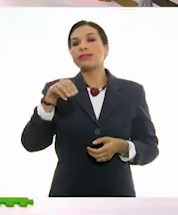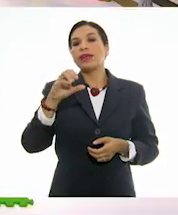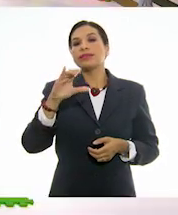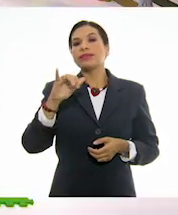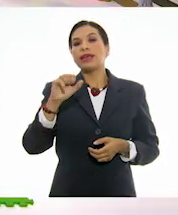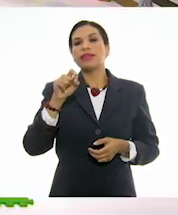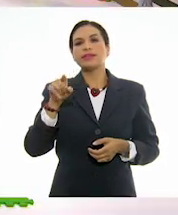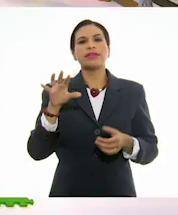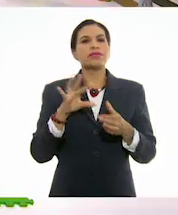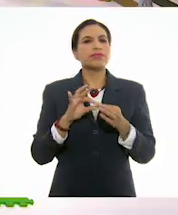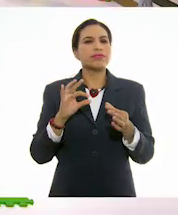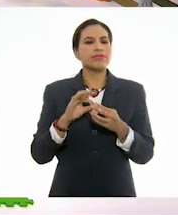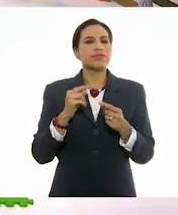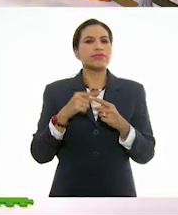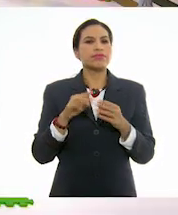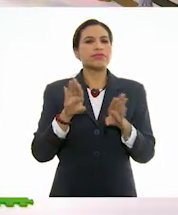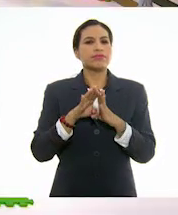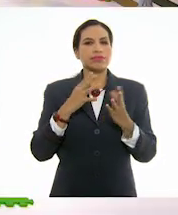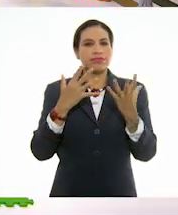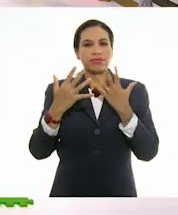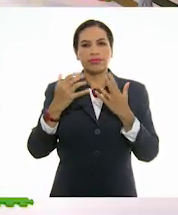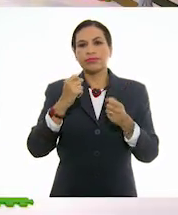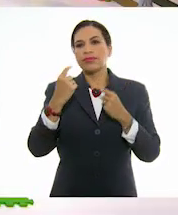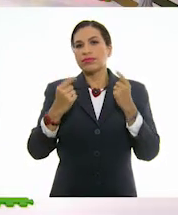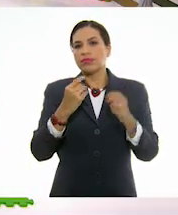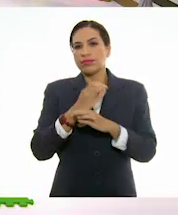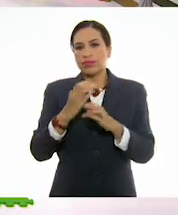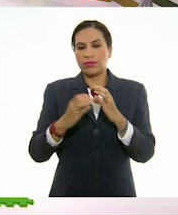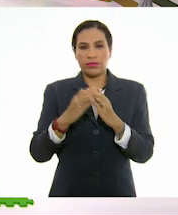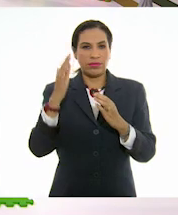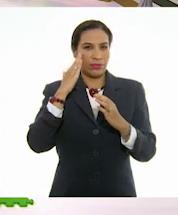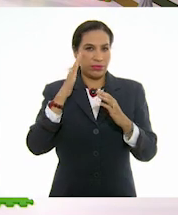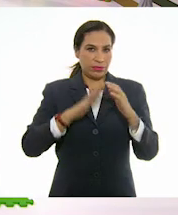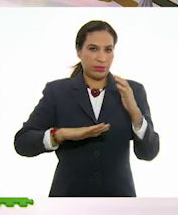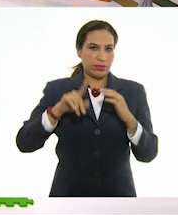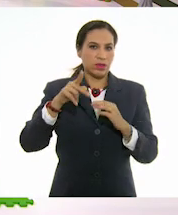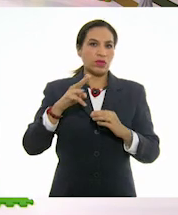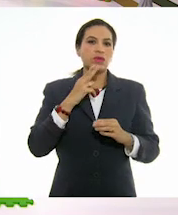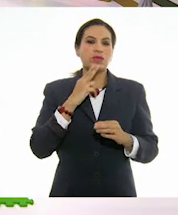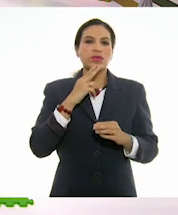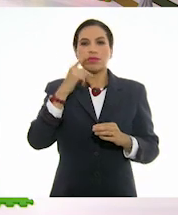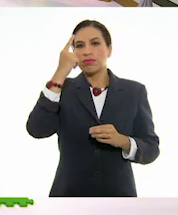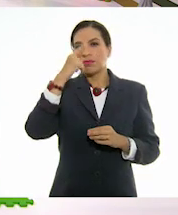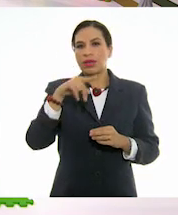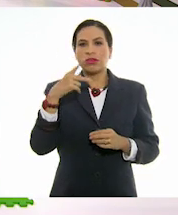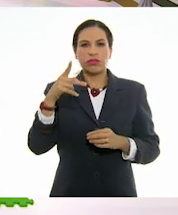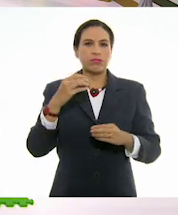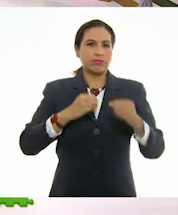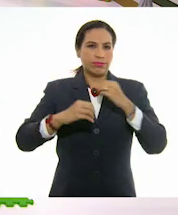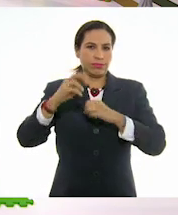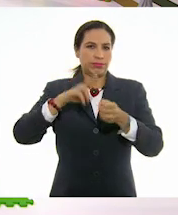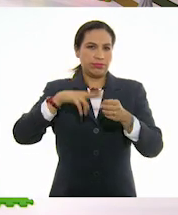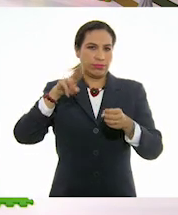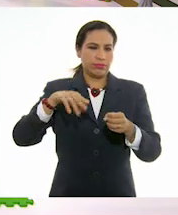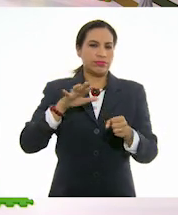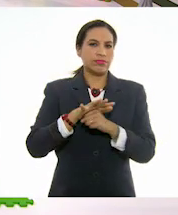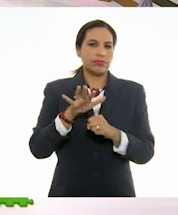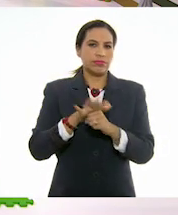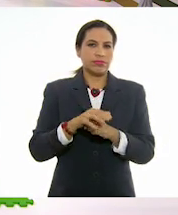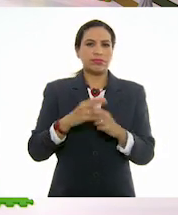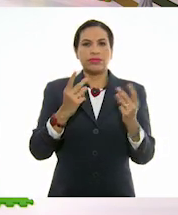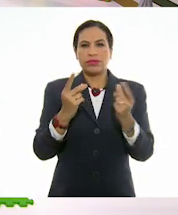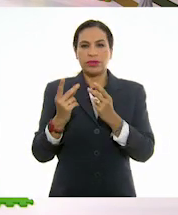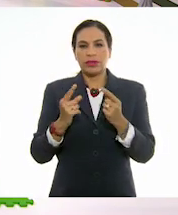quien nos va a hablar de la composición y de algunos otros principios que él utiliza para sus obras, como lo es el